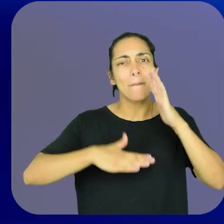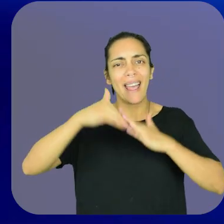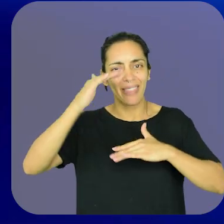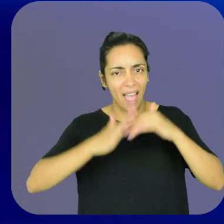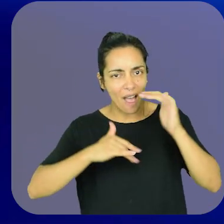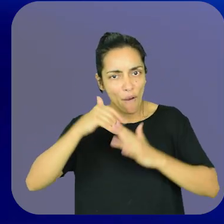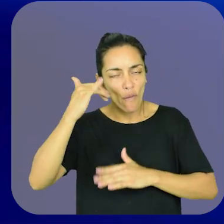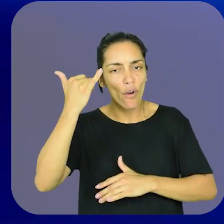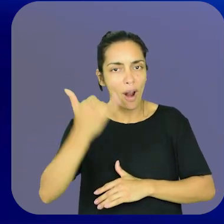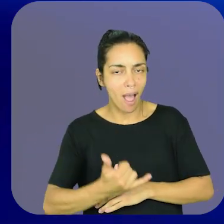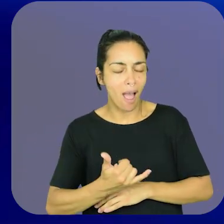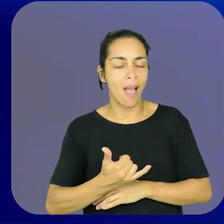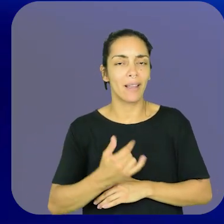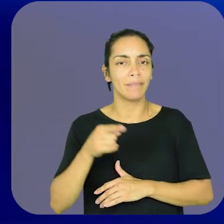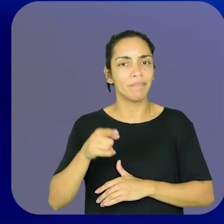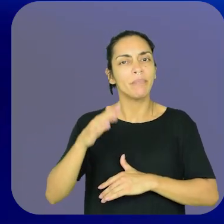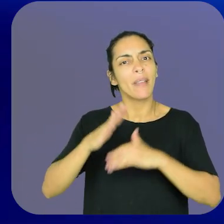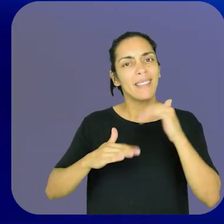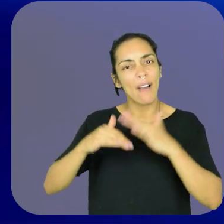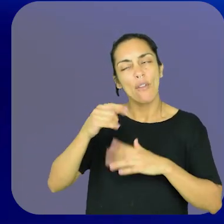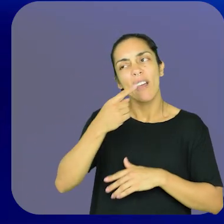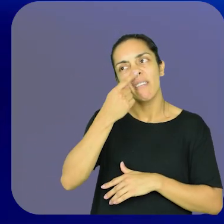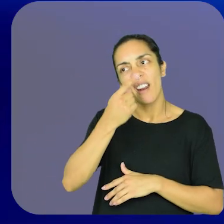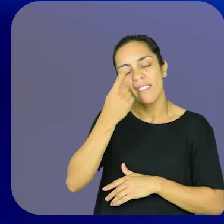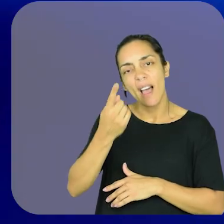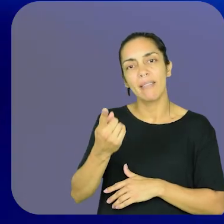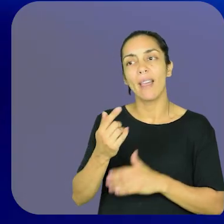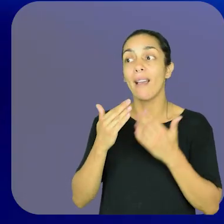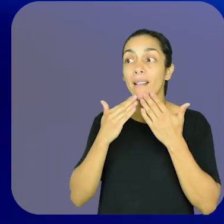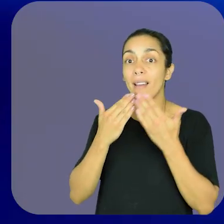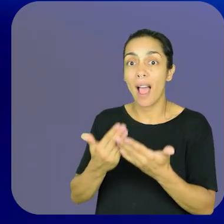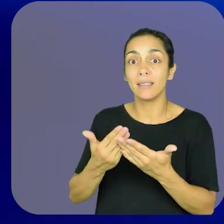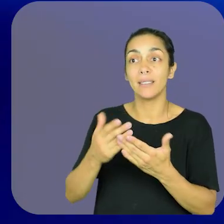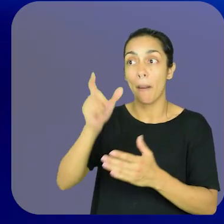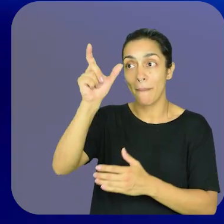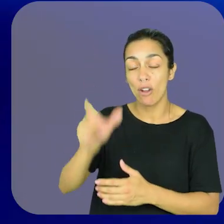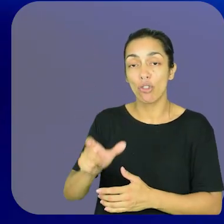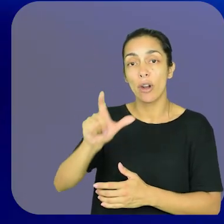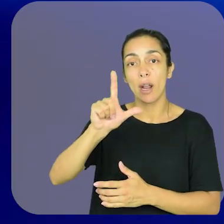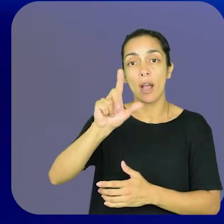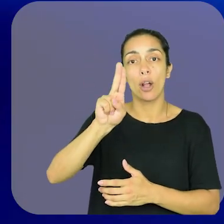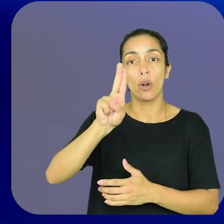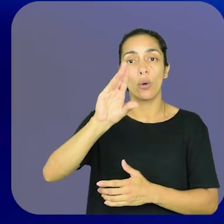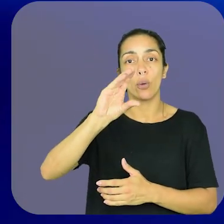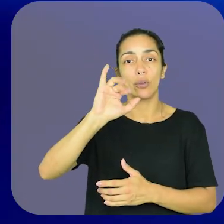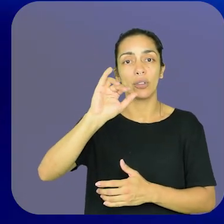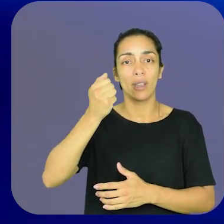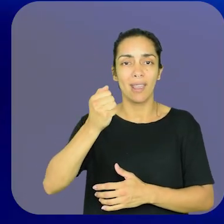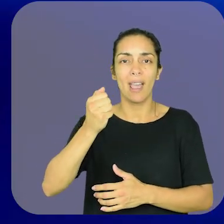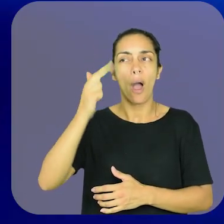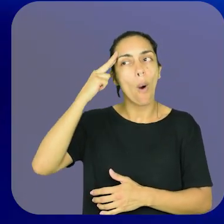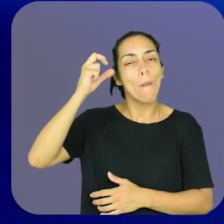momento porque resulta bastante interesante. Muchas gracias a Lucía por traer este aporte. Me parece